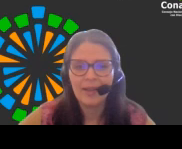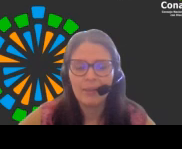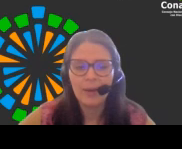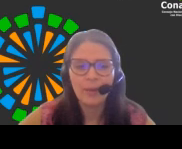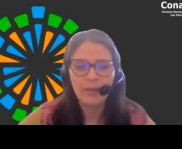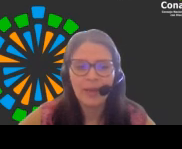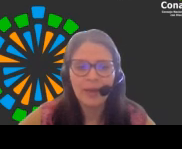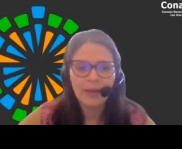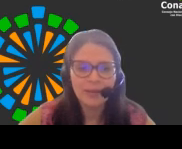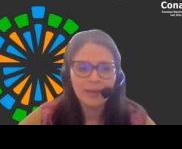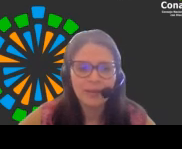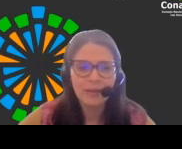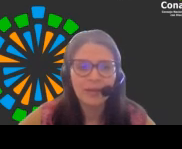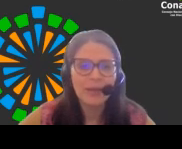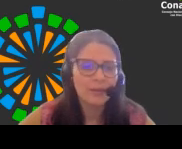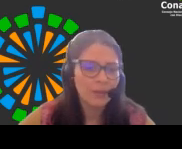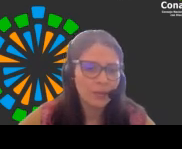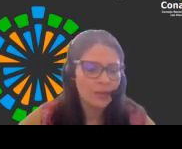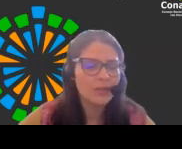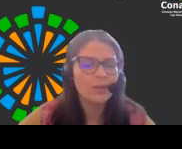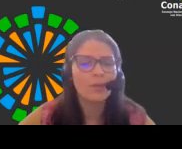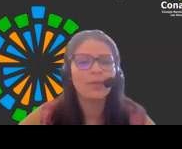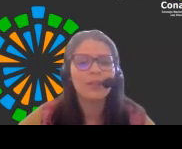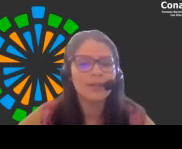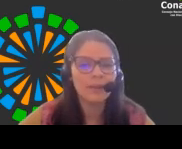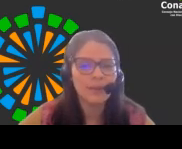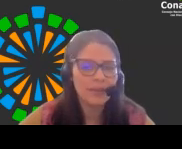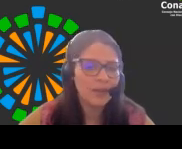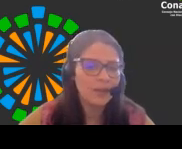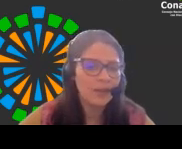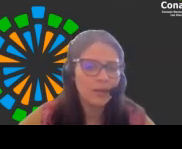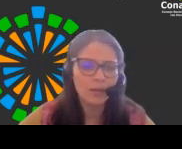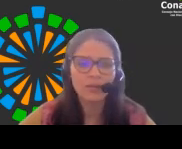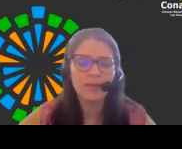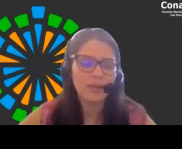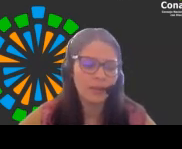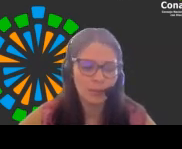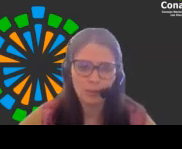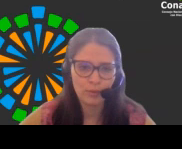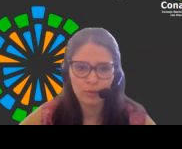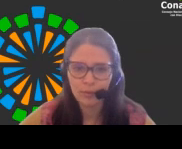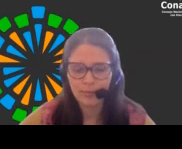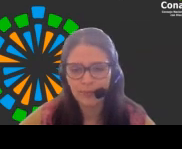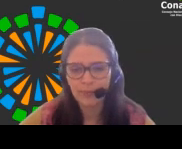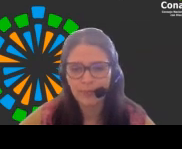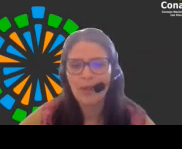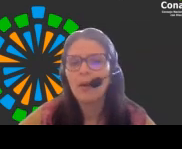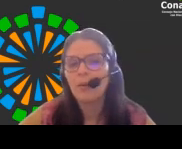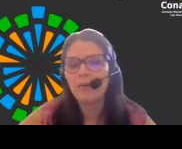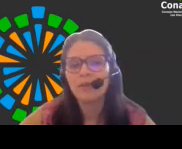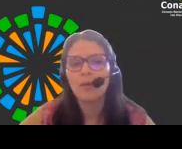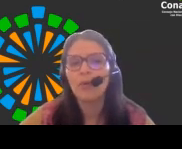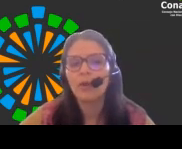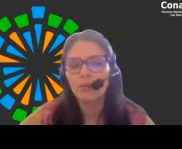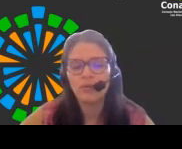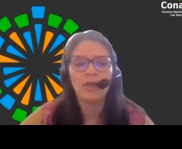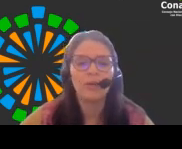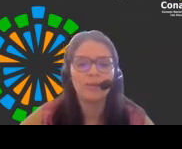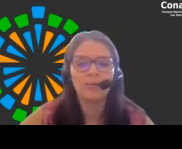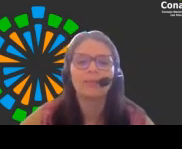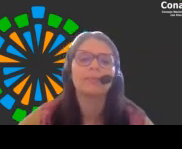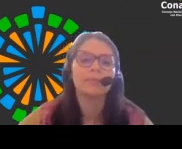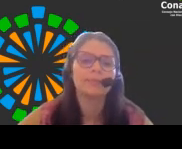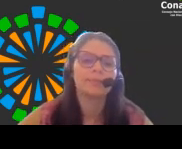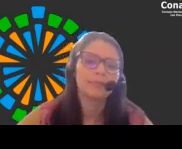La pregunta es las personas con discapacidad no saben de negocios como